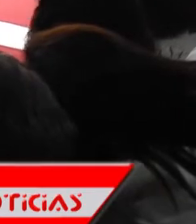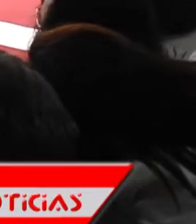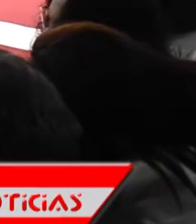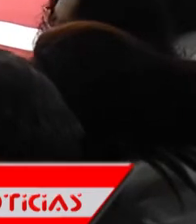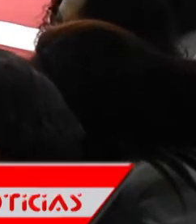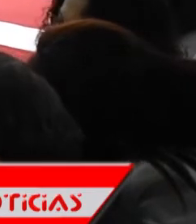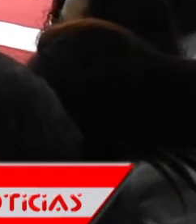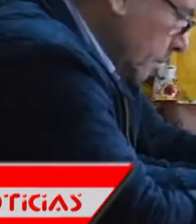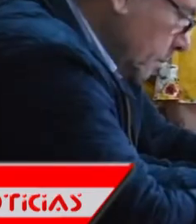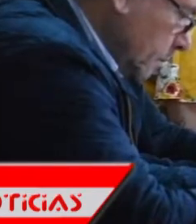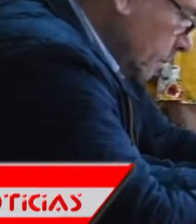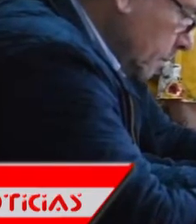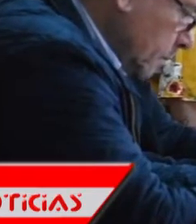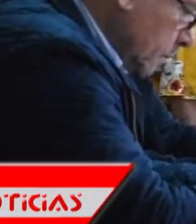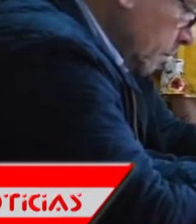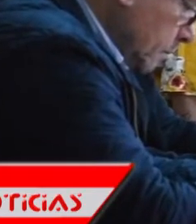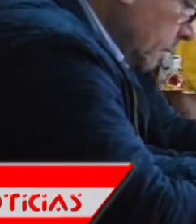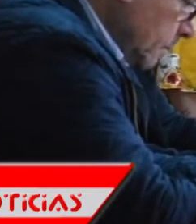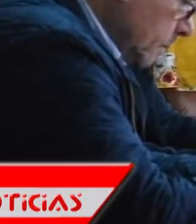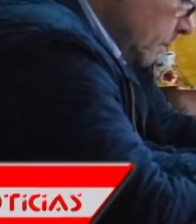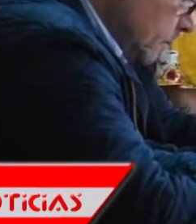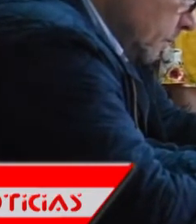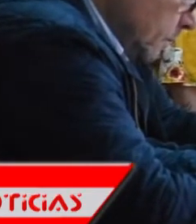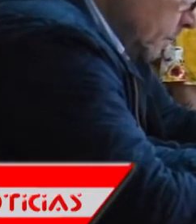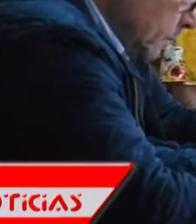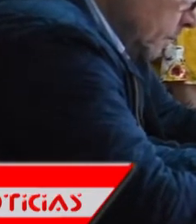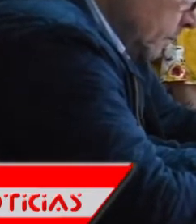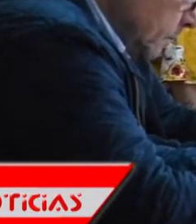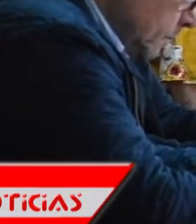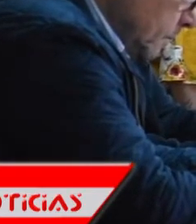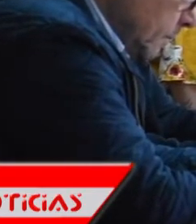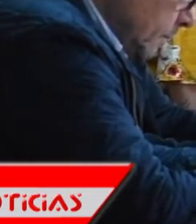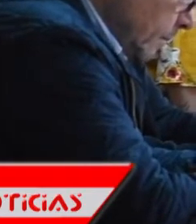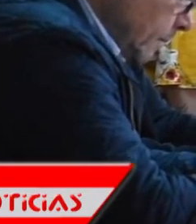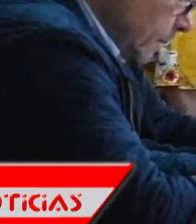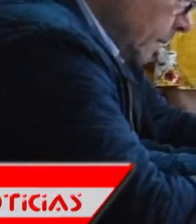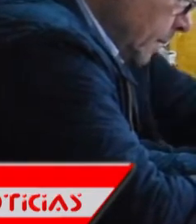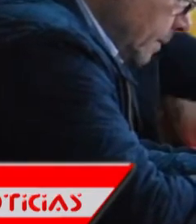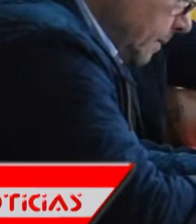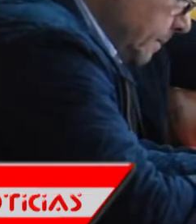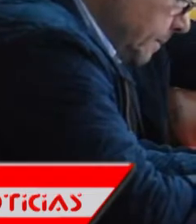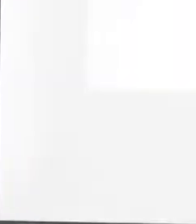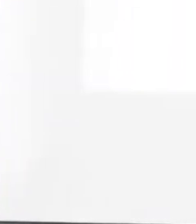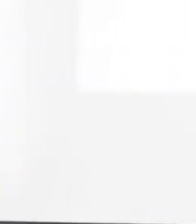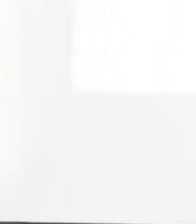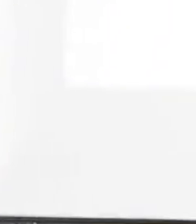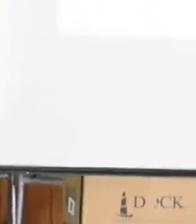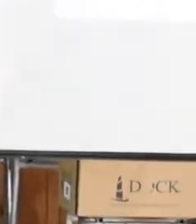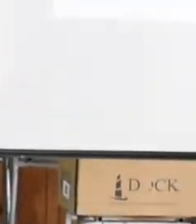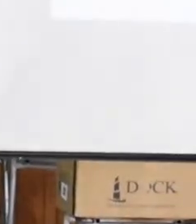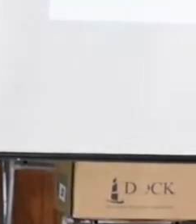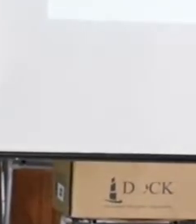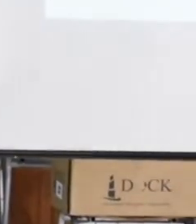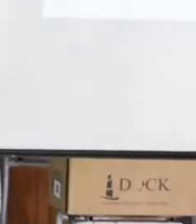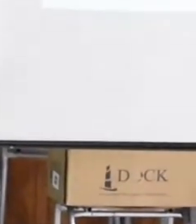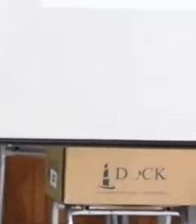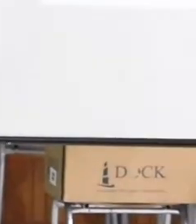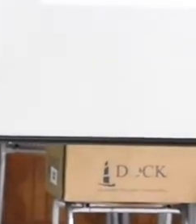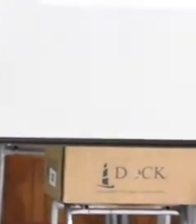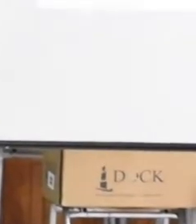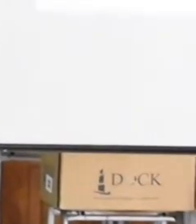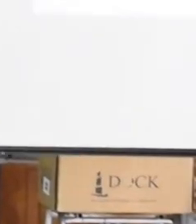afectó a más de 70 organizaciones en de la región en este sentido indicó que se deben asumir en las